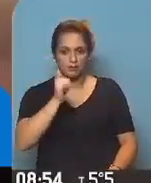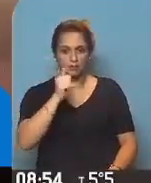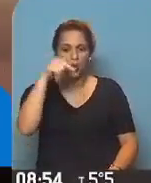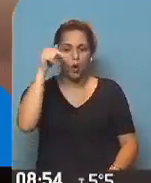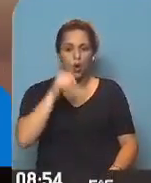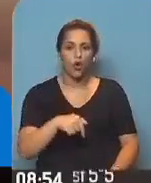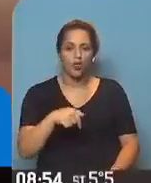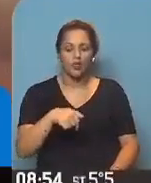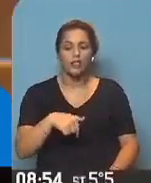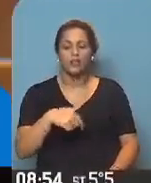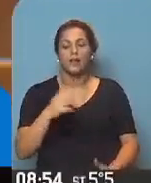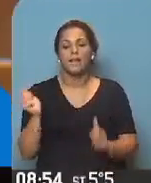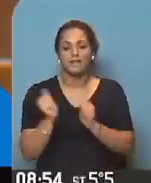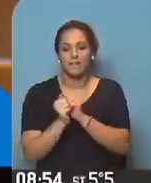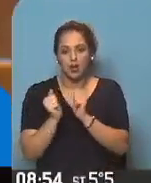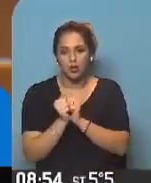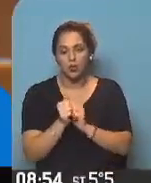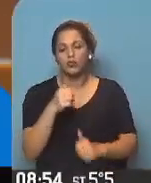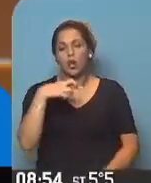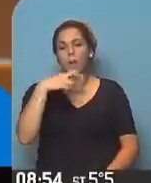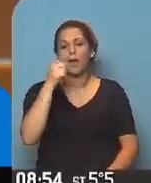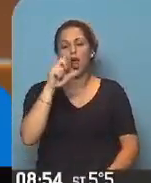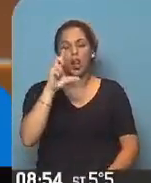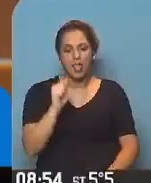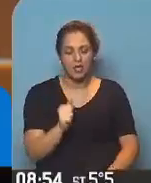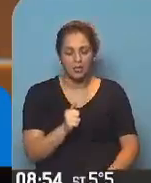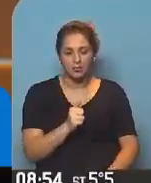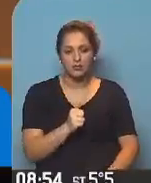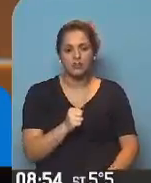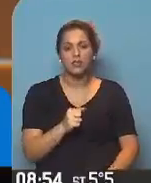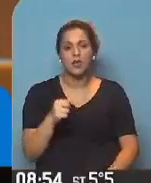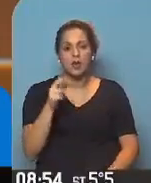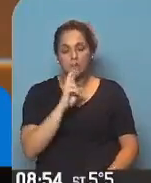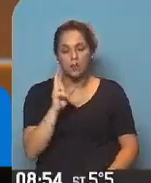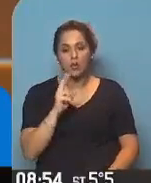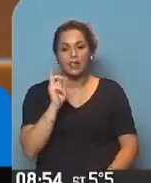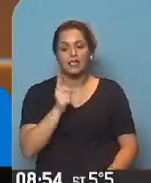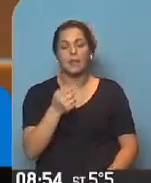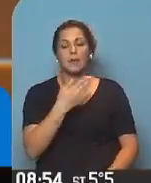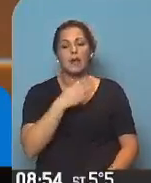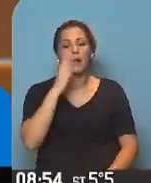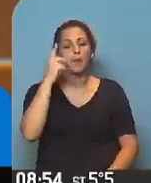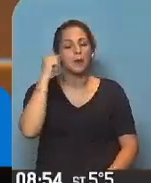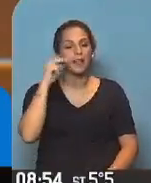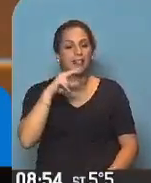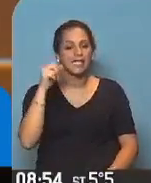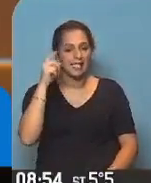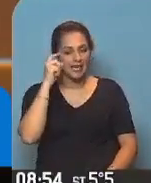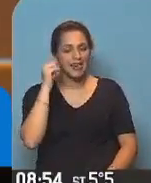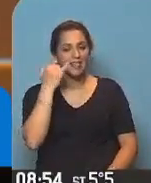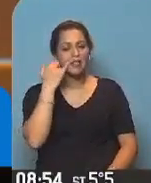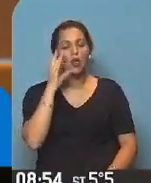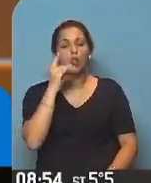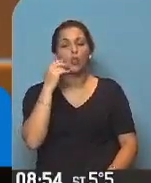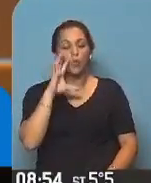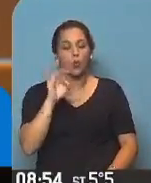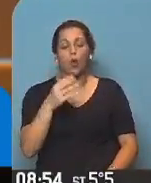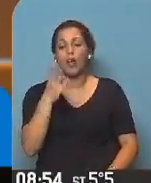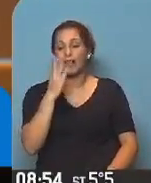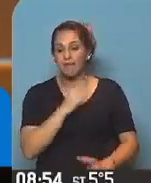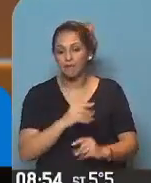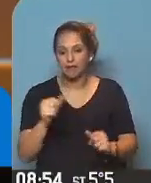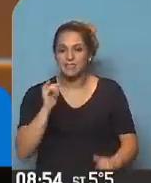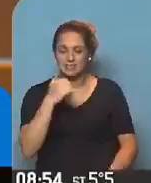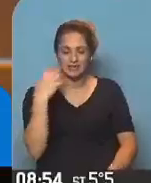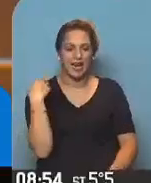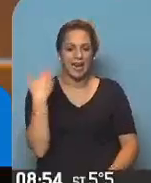hoy y acompañado por virginia paola también en ese mismo lugar se presenta carlos wernicke y sergio fernández duo pero el cierre si en